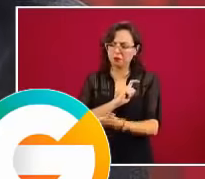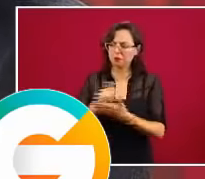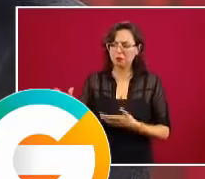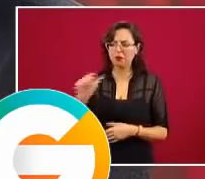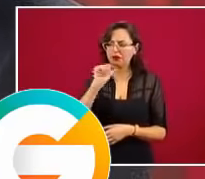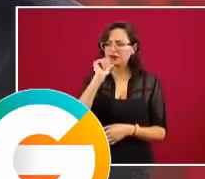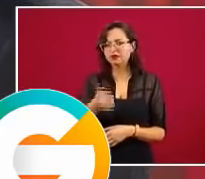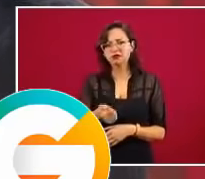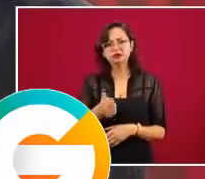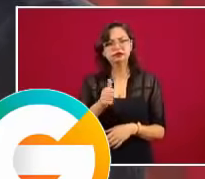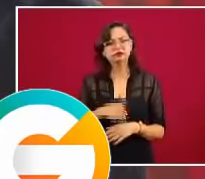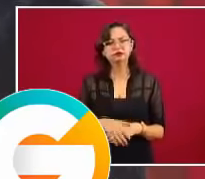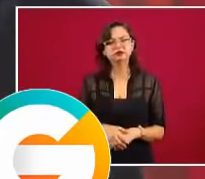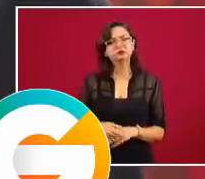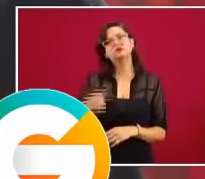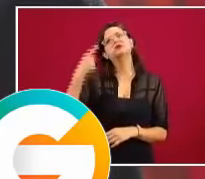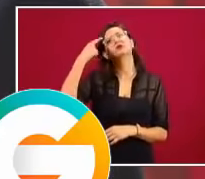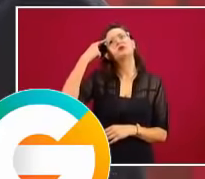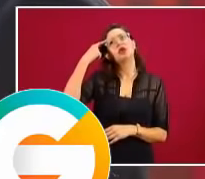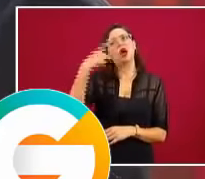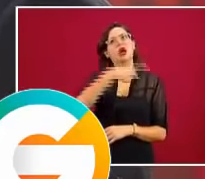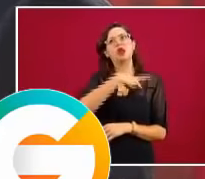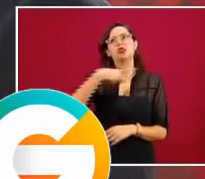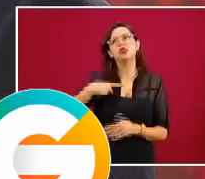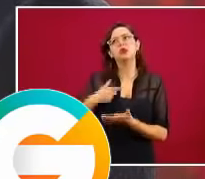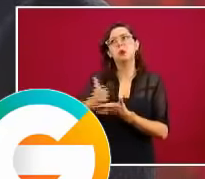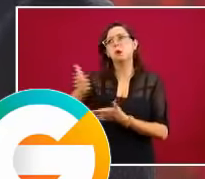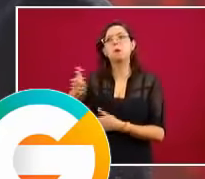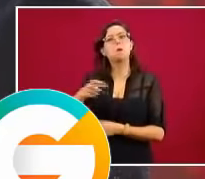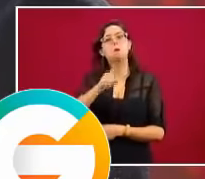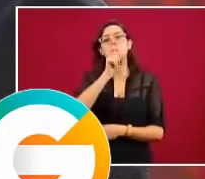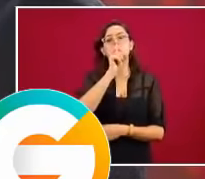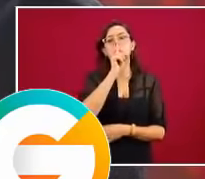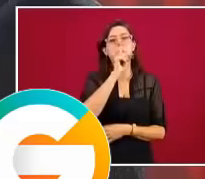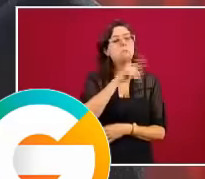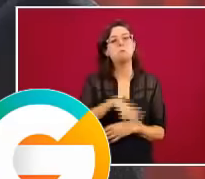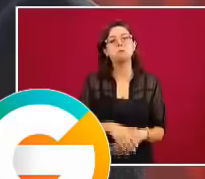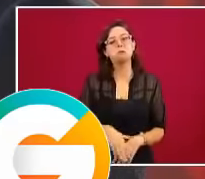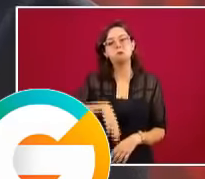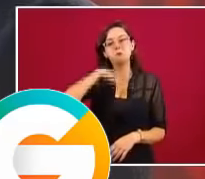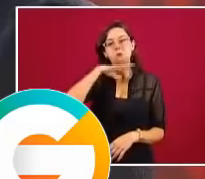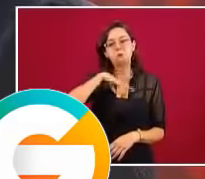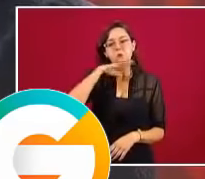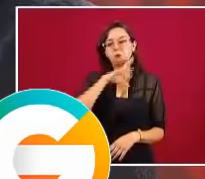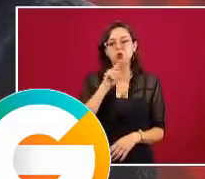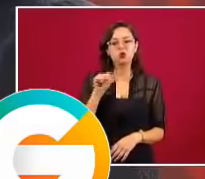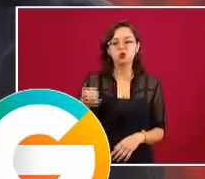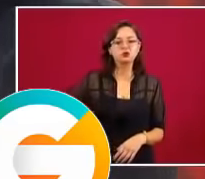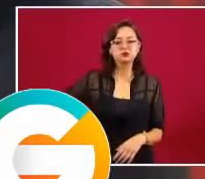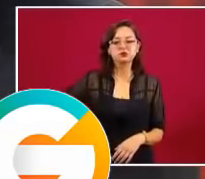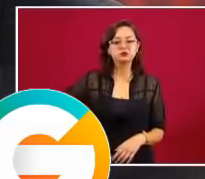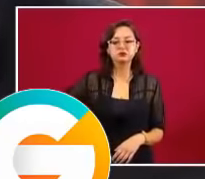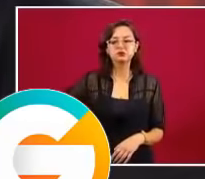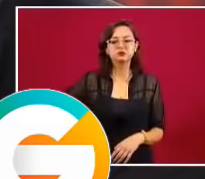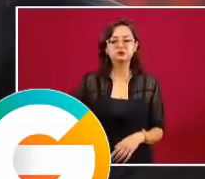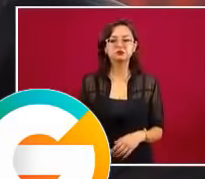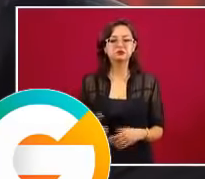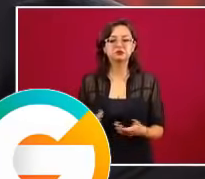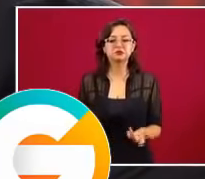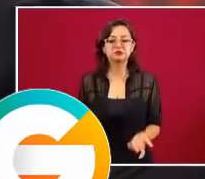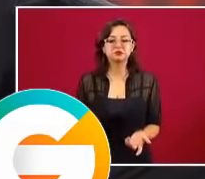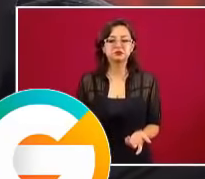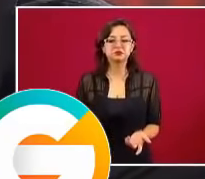lo tenían en cuenta, no lo contemplaban. Era un asunto que